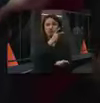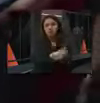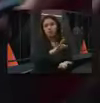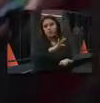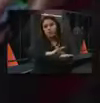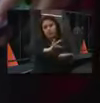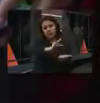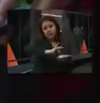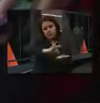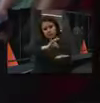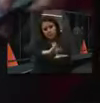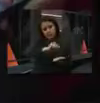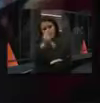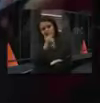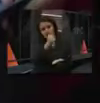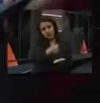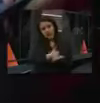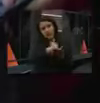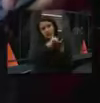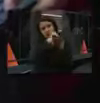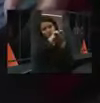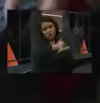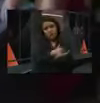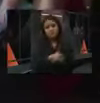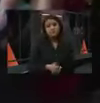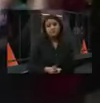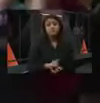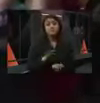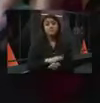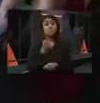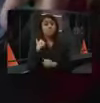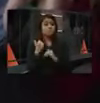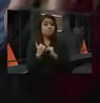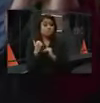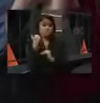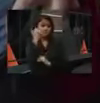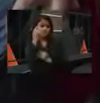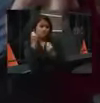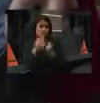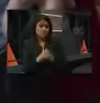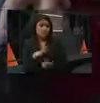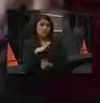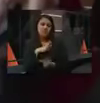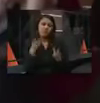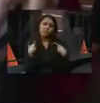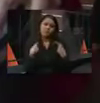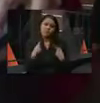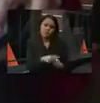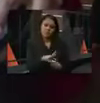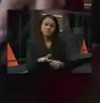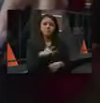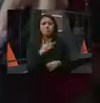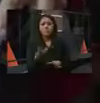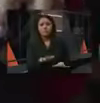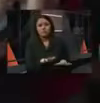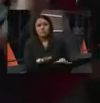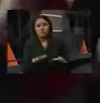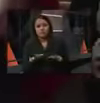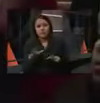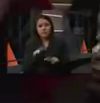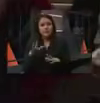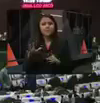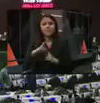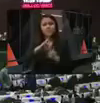atender las necesidades que han crecido en los últimos días de los damnificados por los sismos y los fenómenos